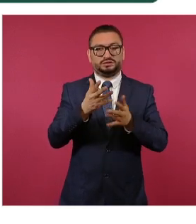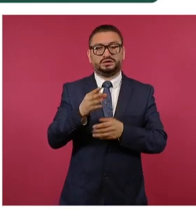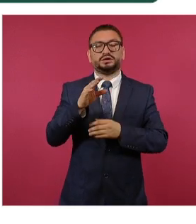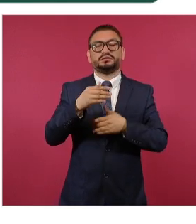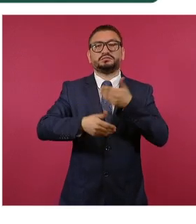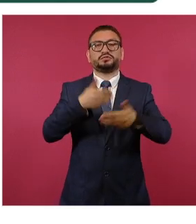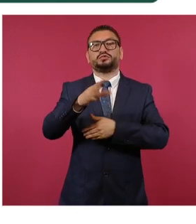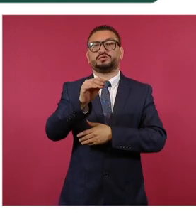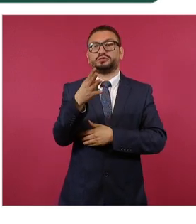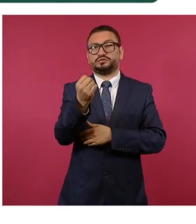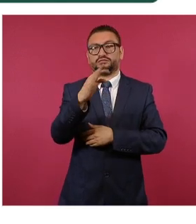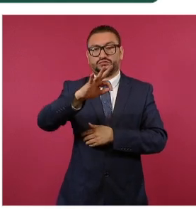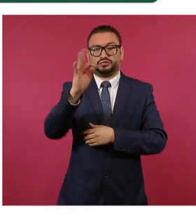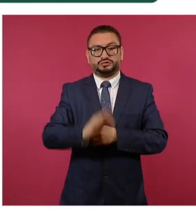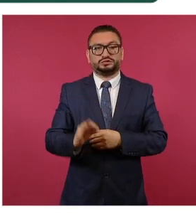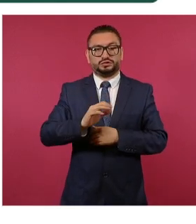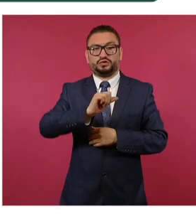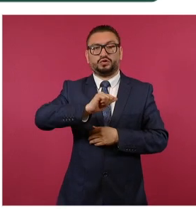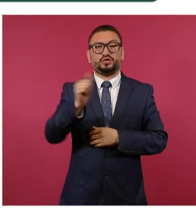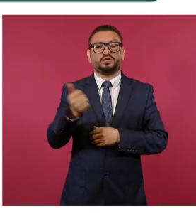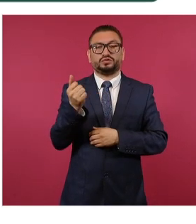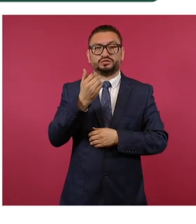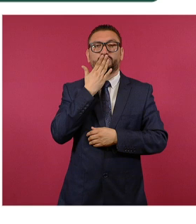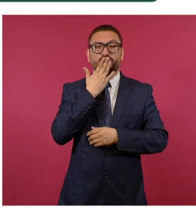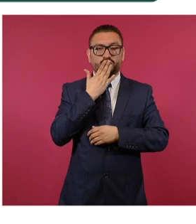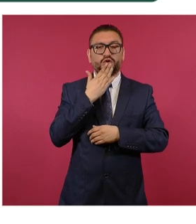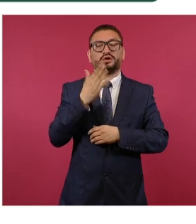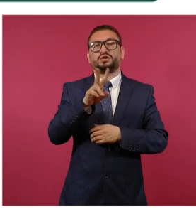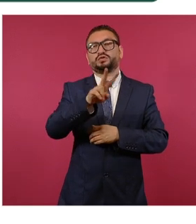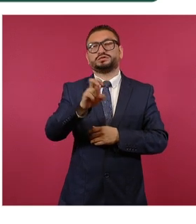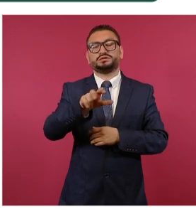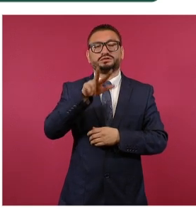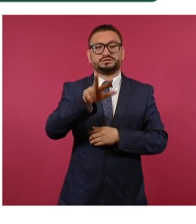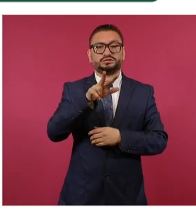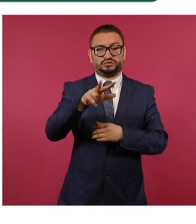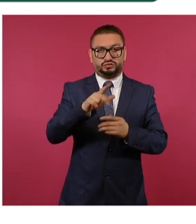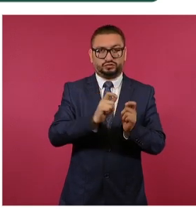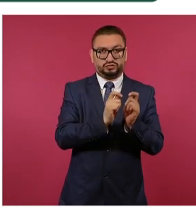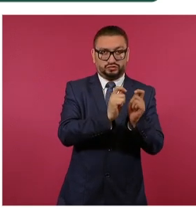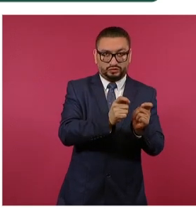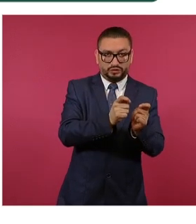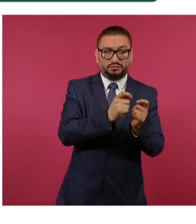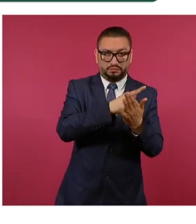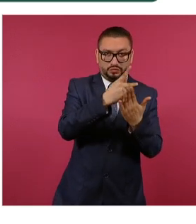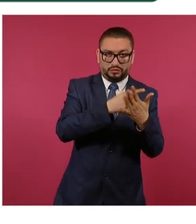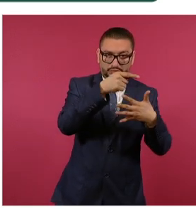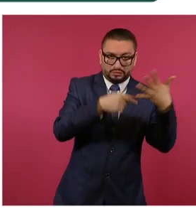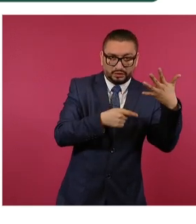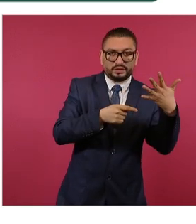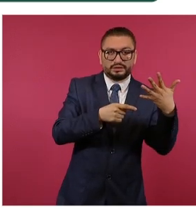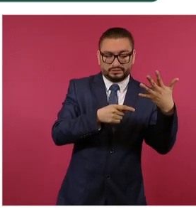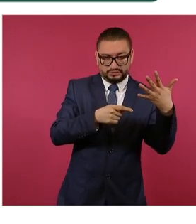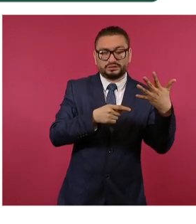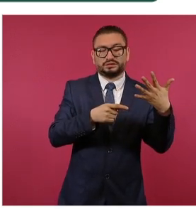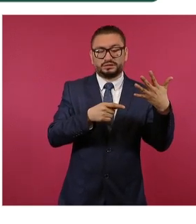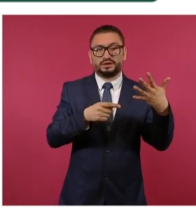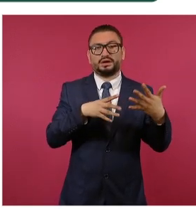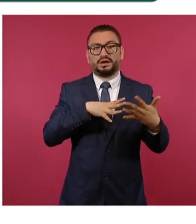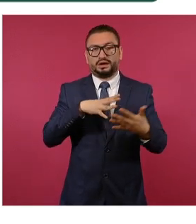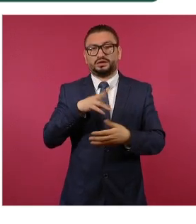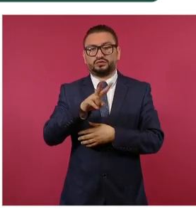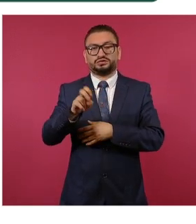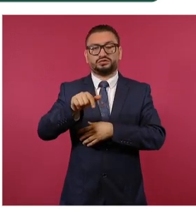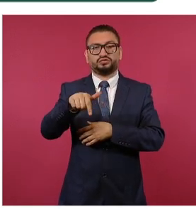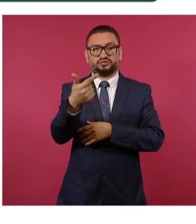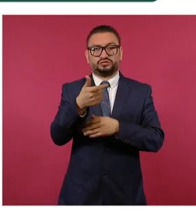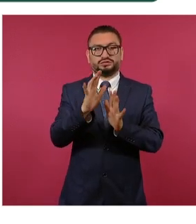del 99%. En la siguiente vemos a Sonora, de las 218 tarjetas que están programadas y con recursos,